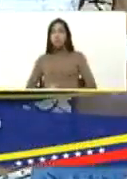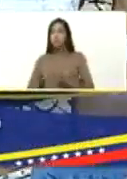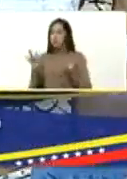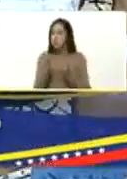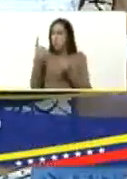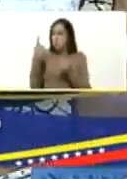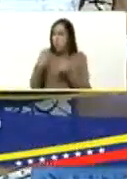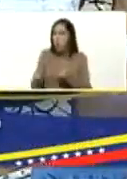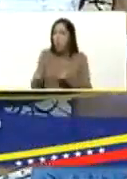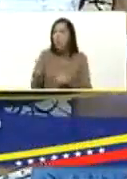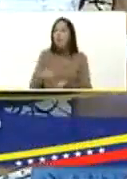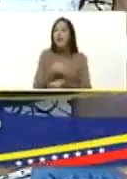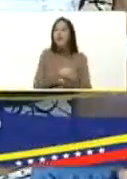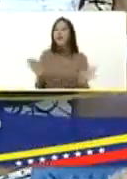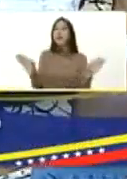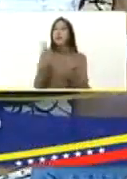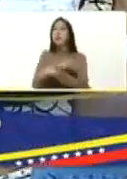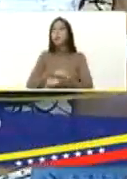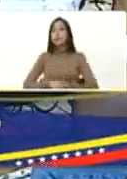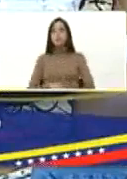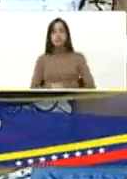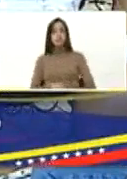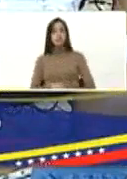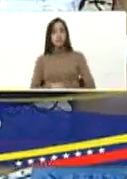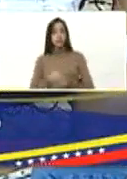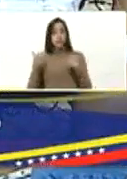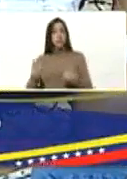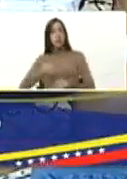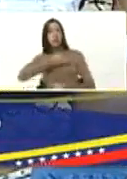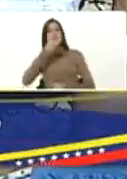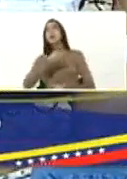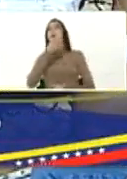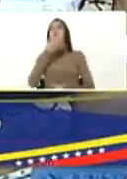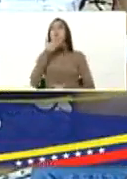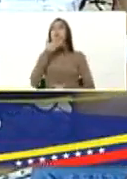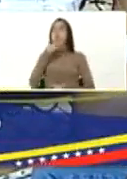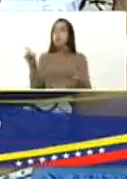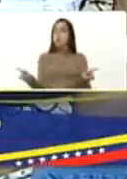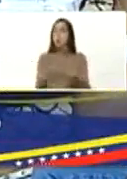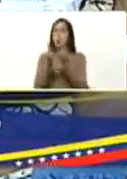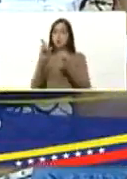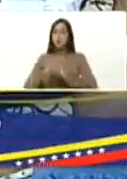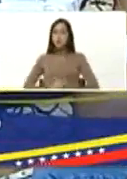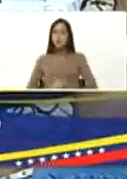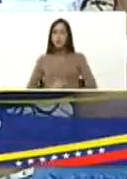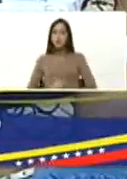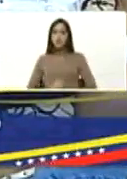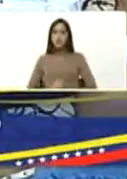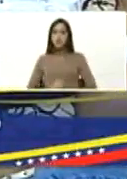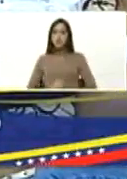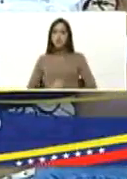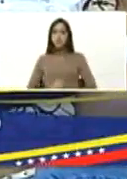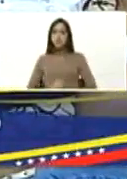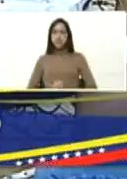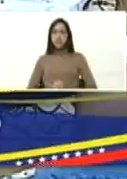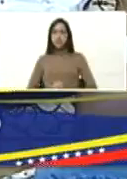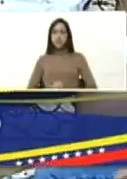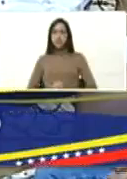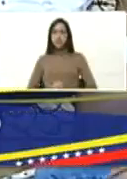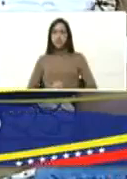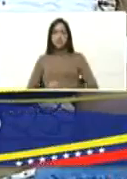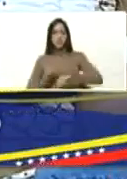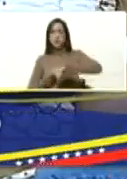que oscurezca. En esta, una tarde tan linda como esta. ¿Ah? En una tarde tan hermosa. ¿Qué